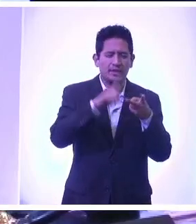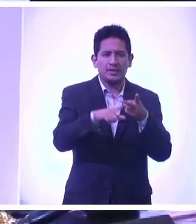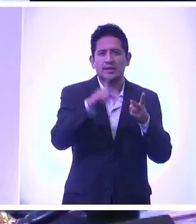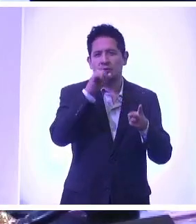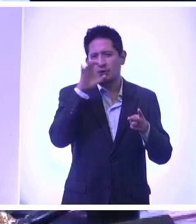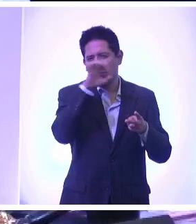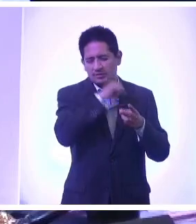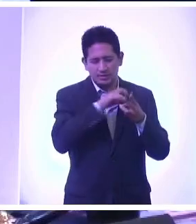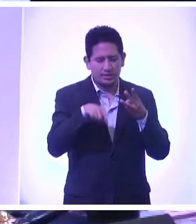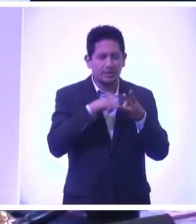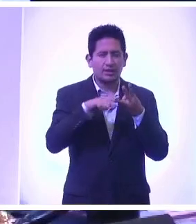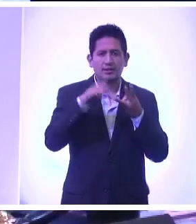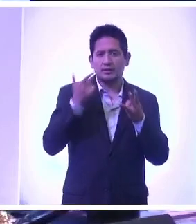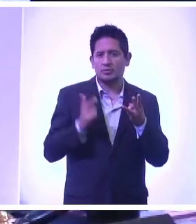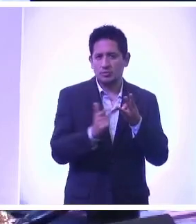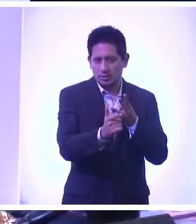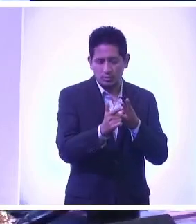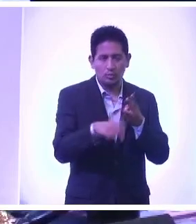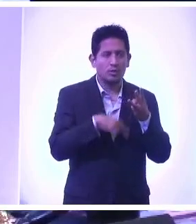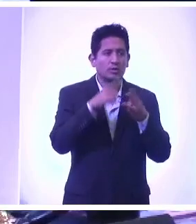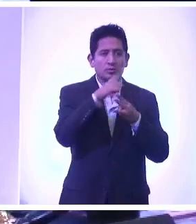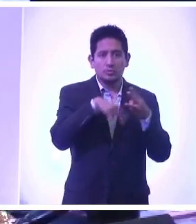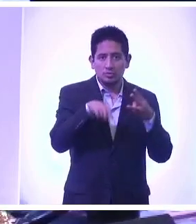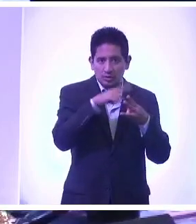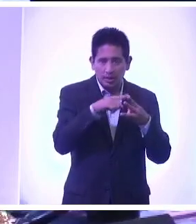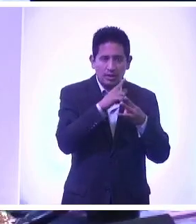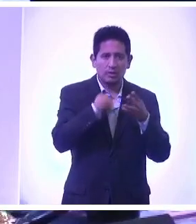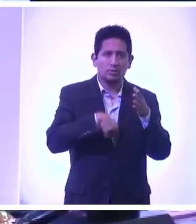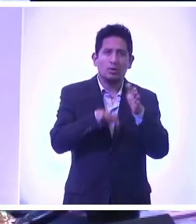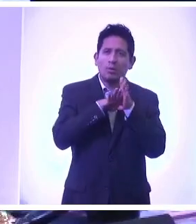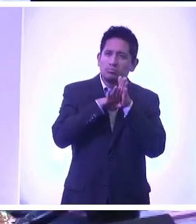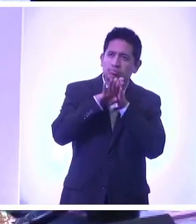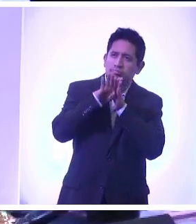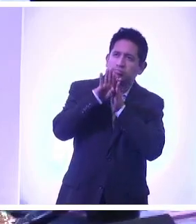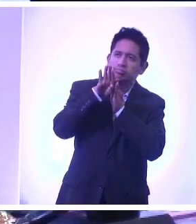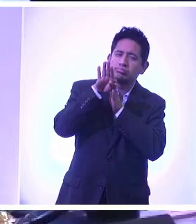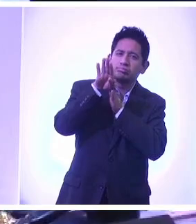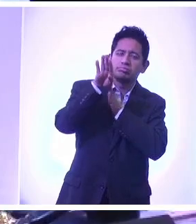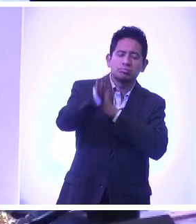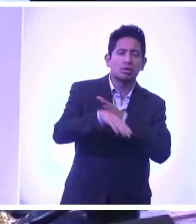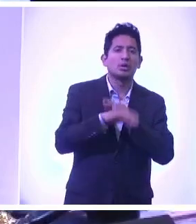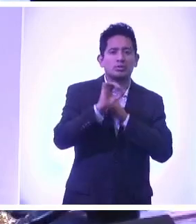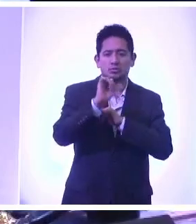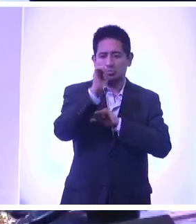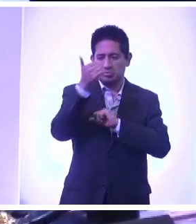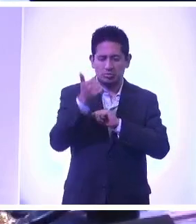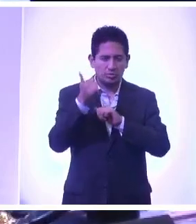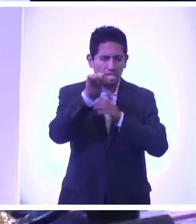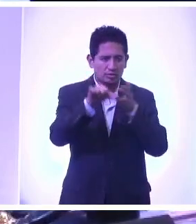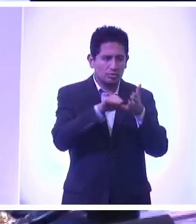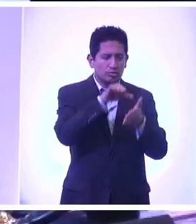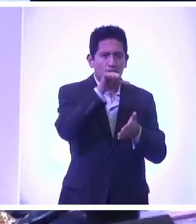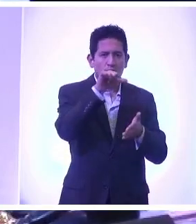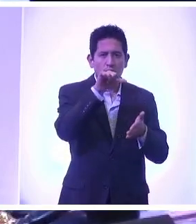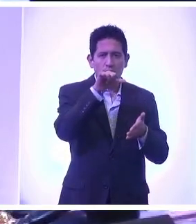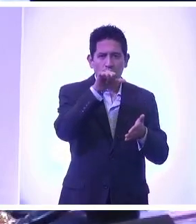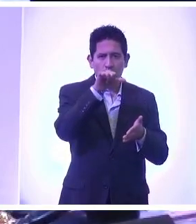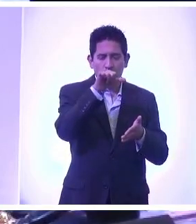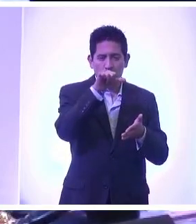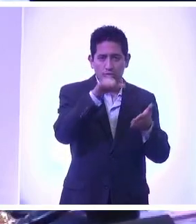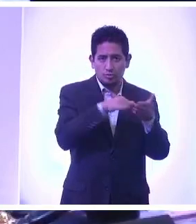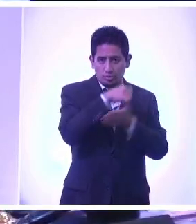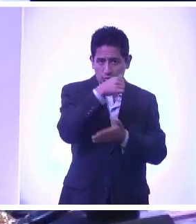anajuato que hemos visto que han tenido un crecimiento exponencial en los últimos 10 15 años que otras ciudades como tristemente lo voy a decir